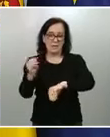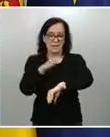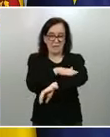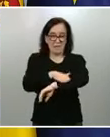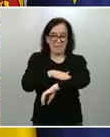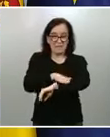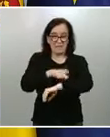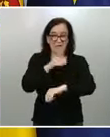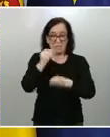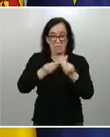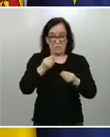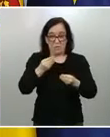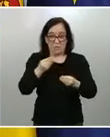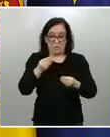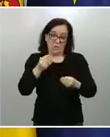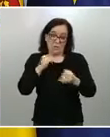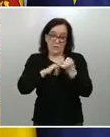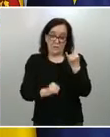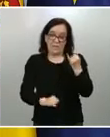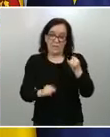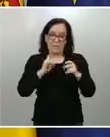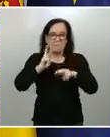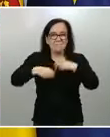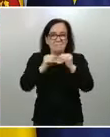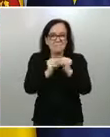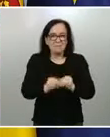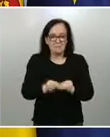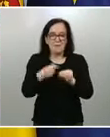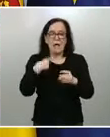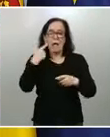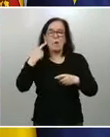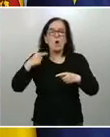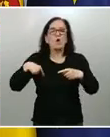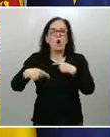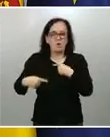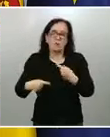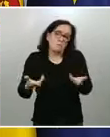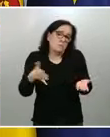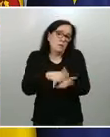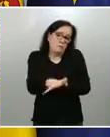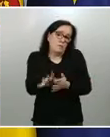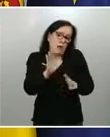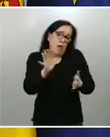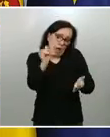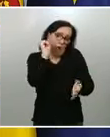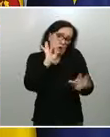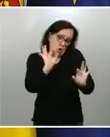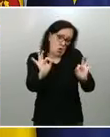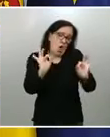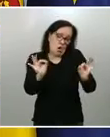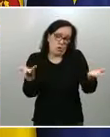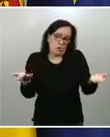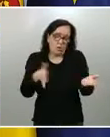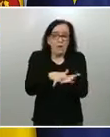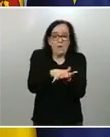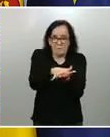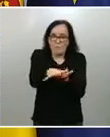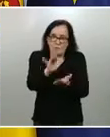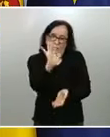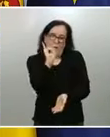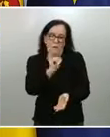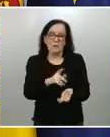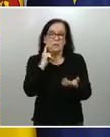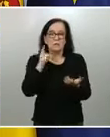crisis estamos estudiando su repercusión impacto tiene obviamente tiene un gran impacto no solamente en el ámbito de las